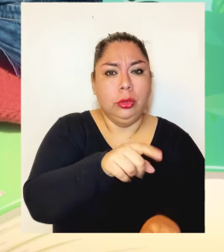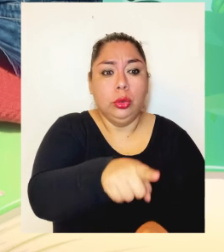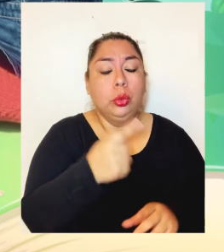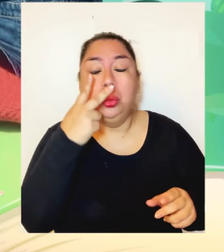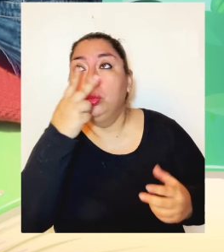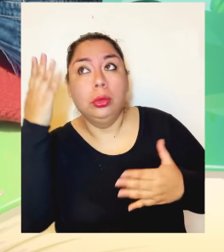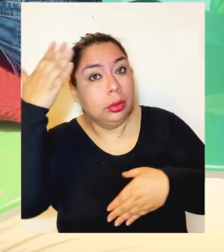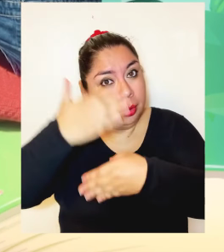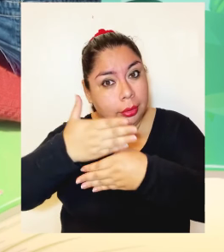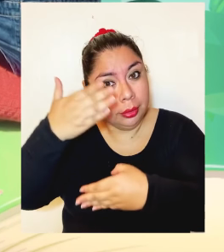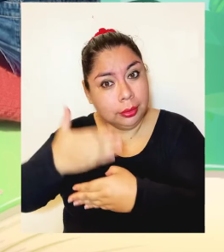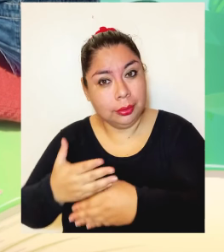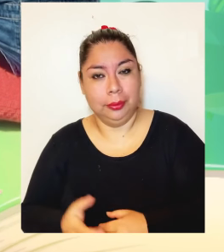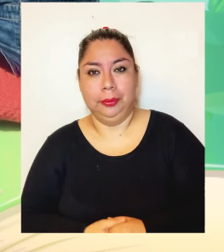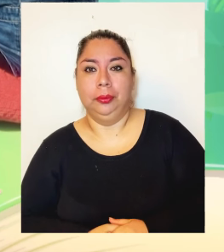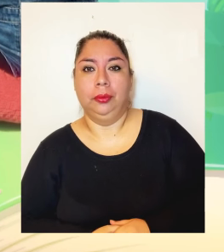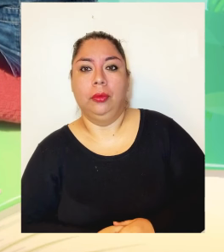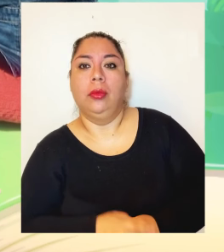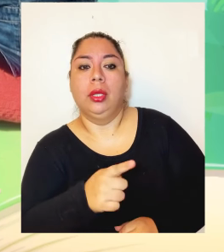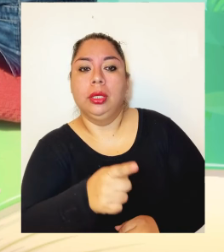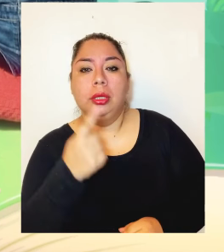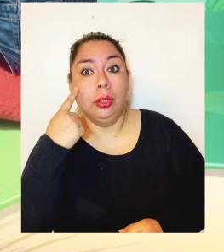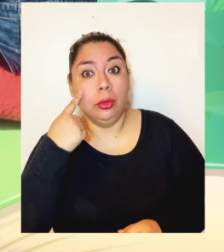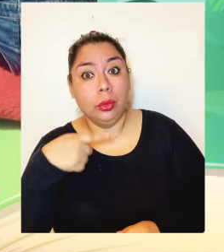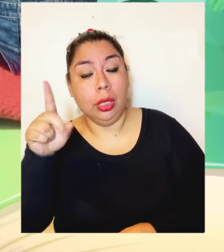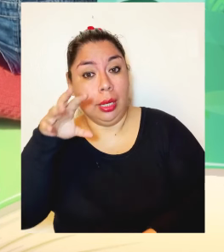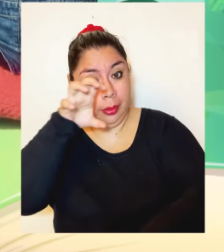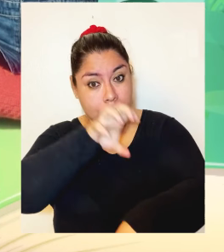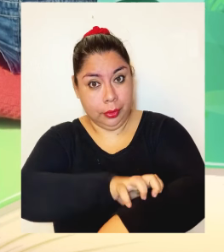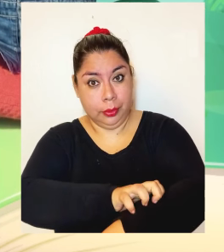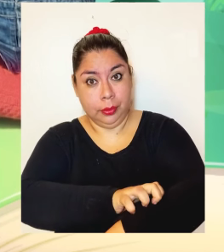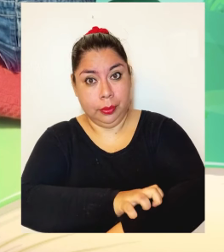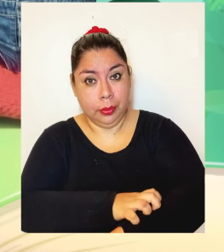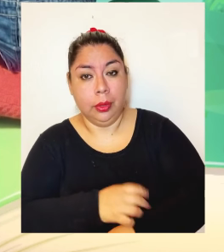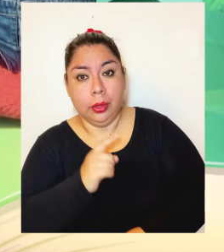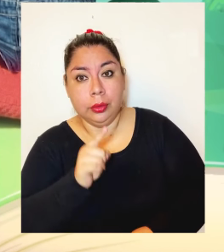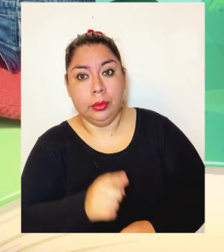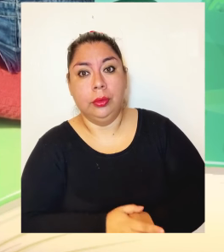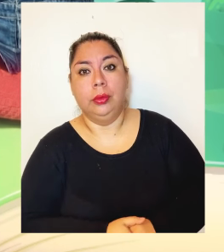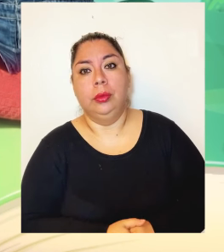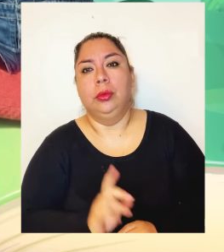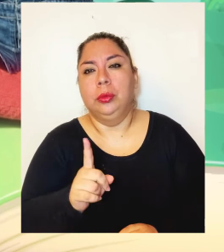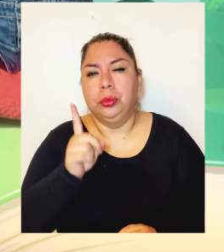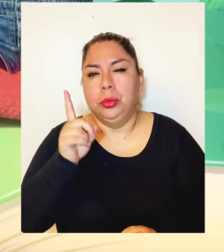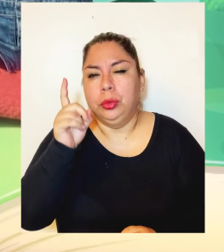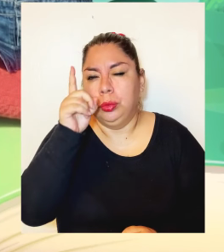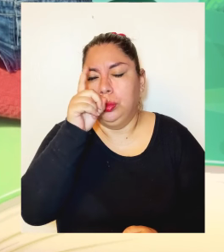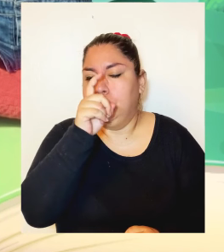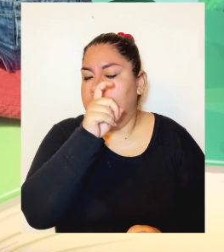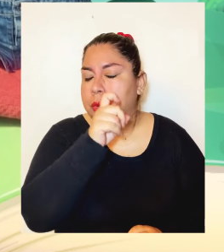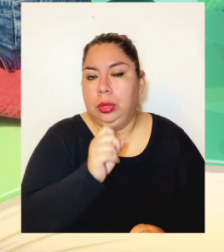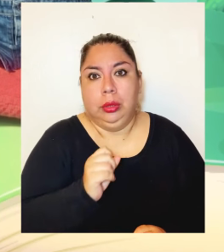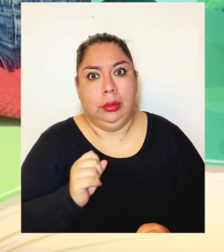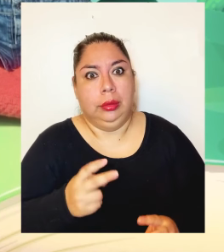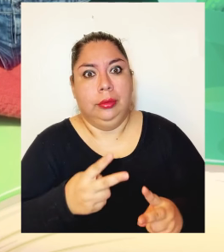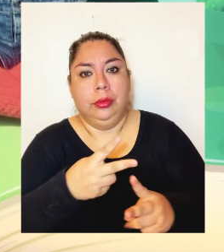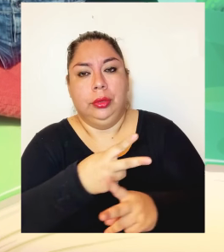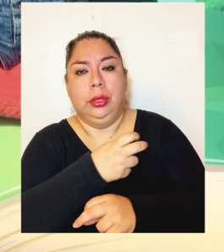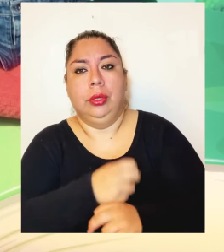cuenta. Si te llegara a morder, eso sería muy grave porque podría